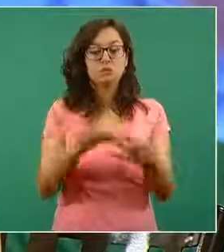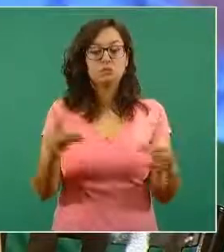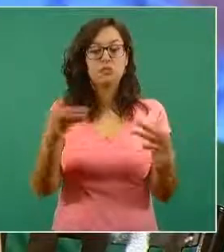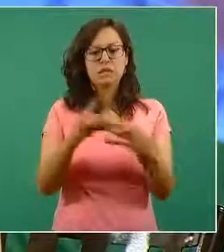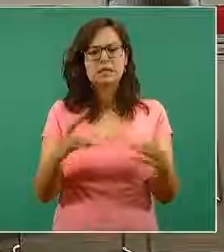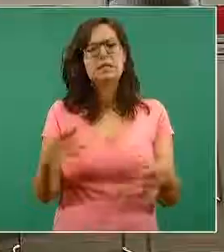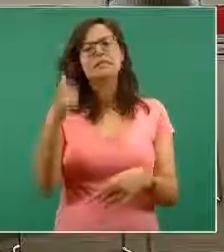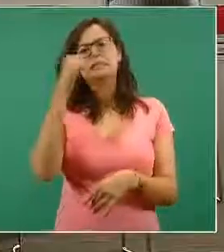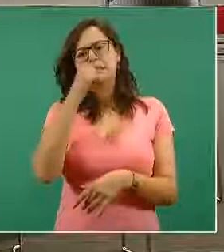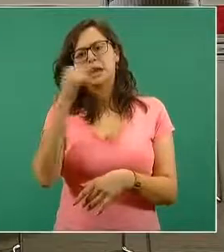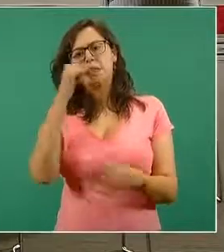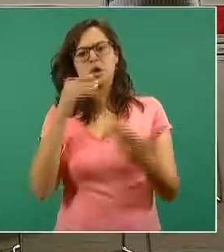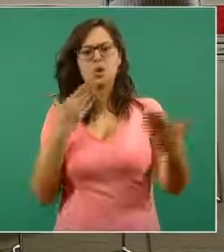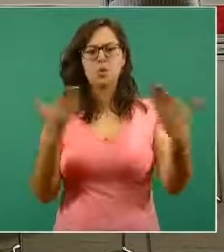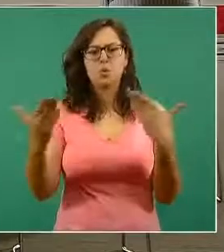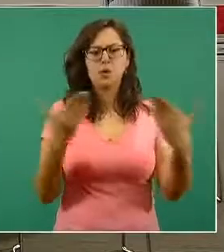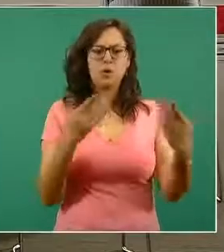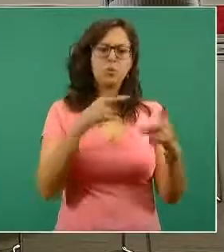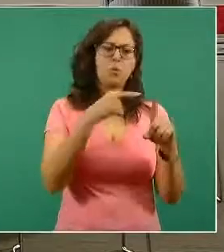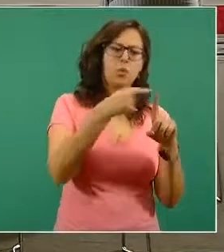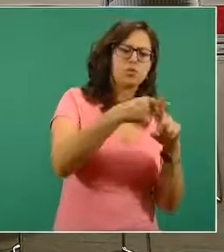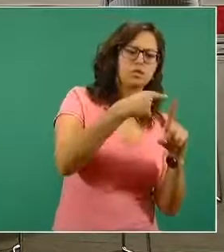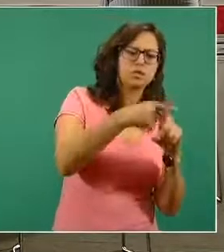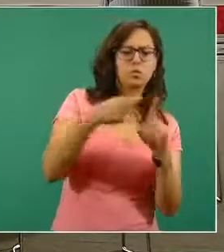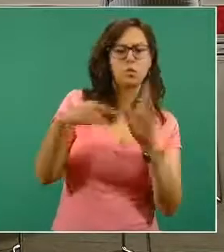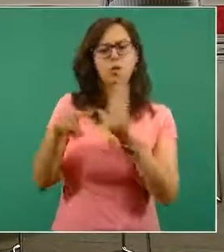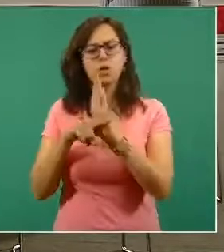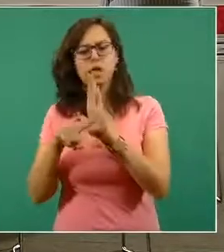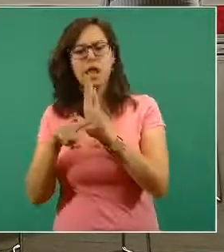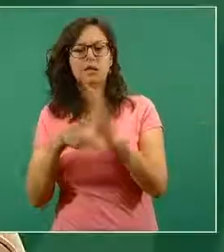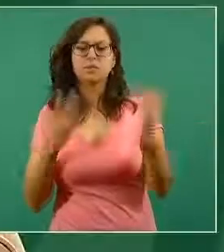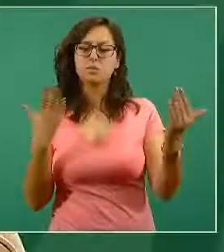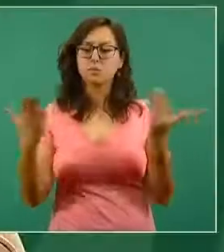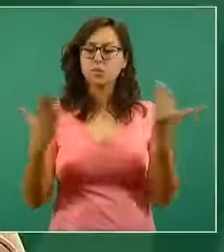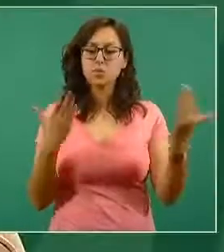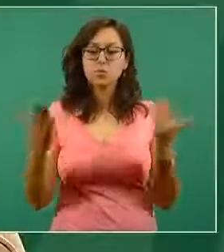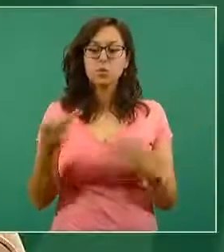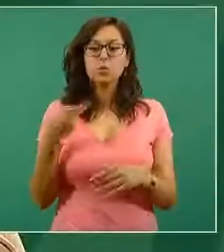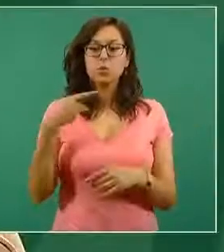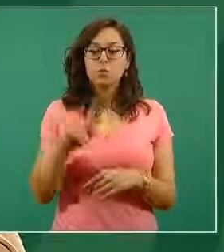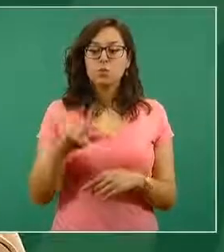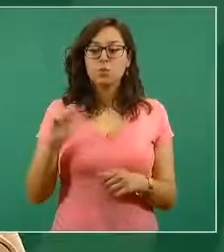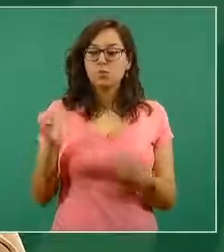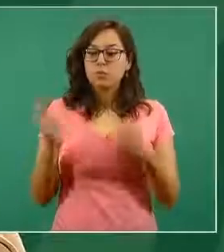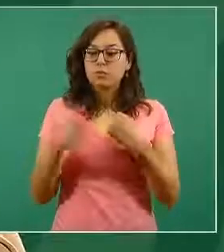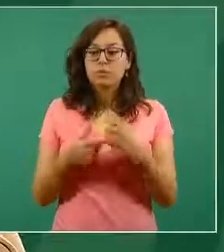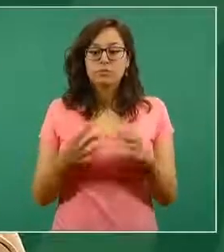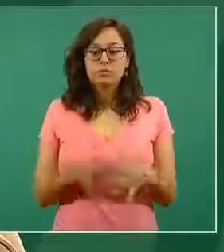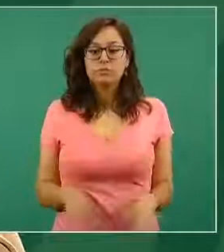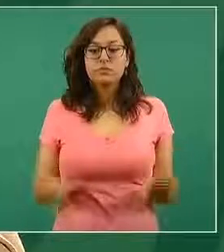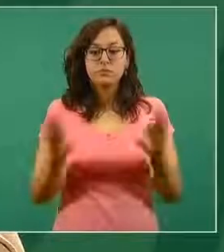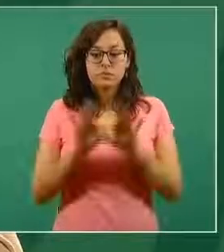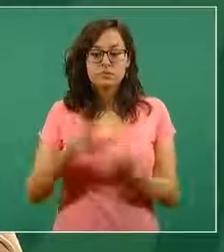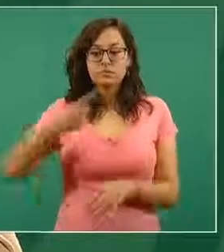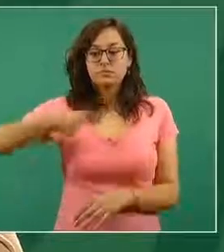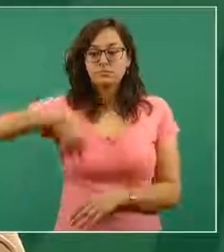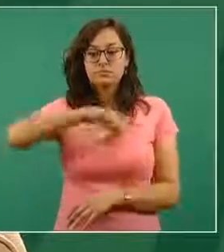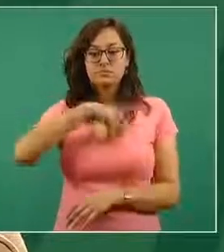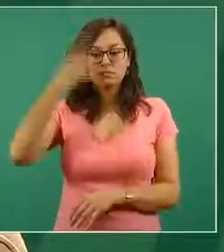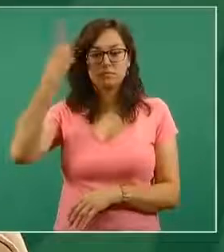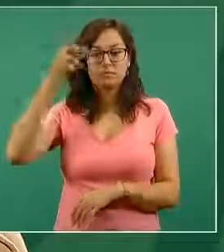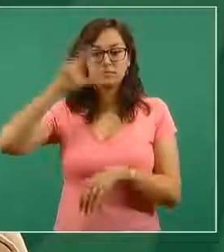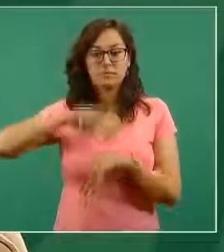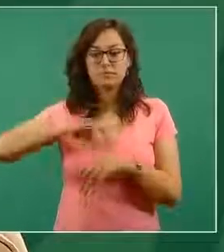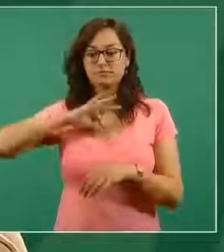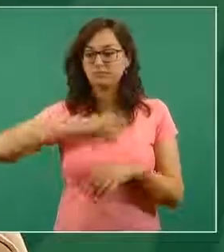aristas positivas y negativas, pero algo que sí me gustaría resaltar desde la perspectiva de la Dirección General de Epidemiología es